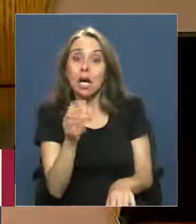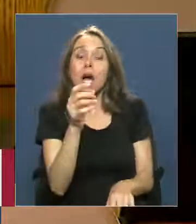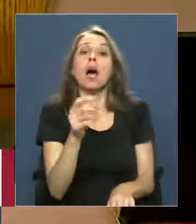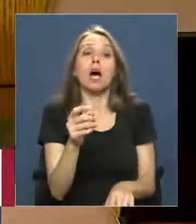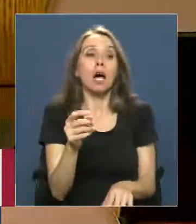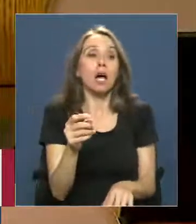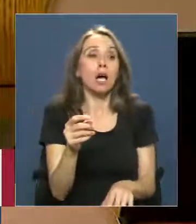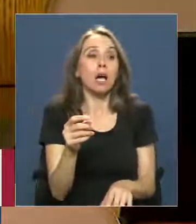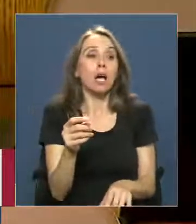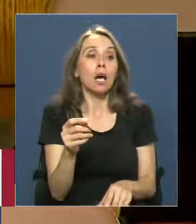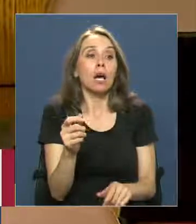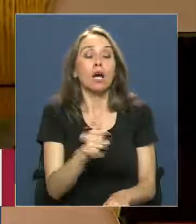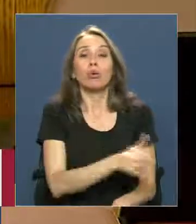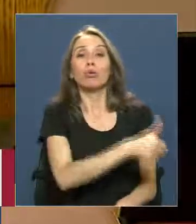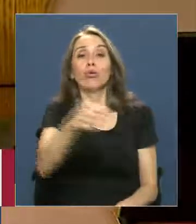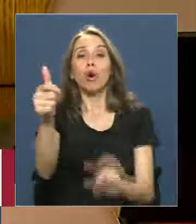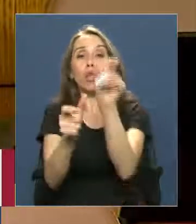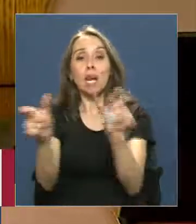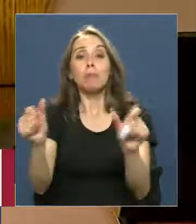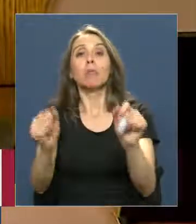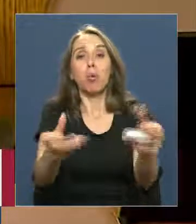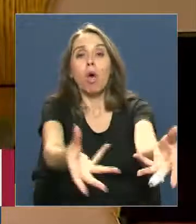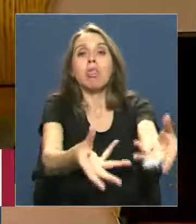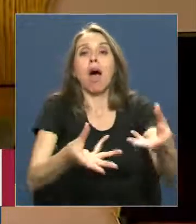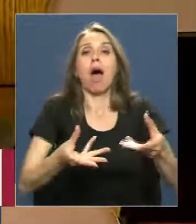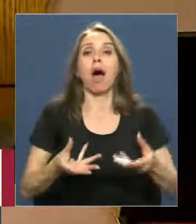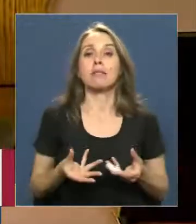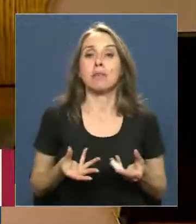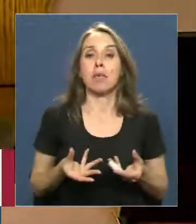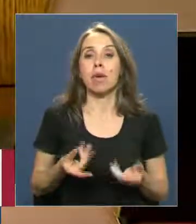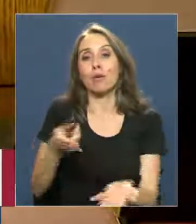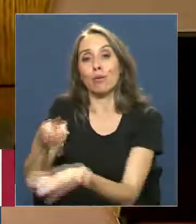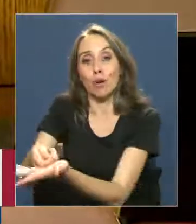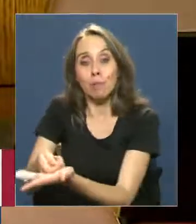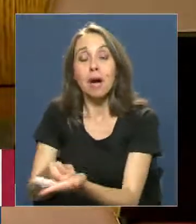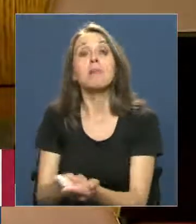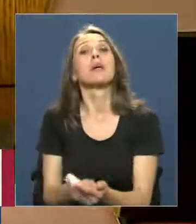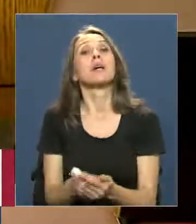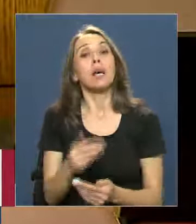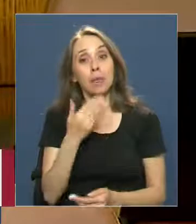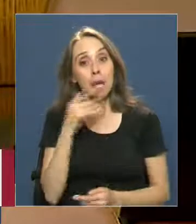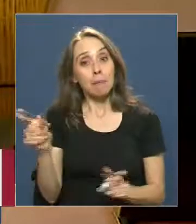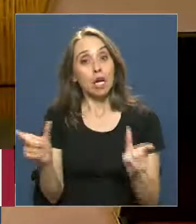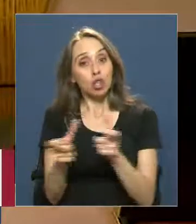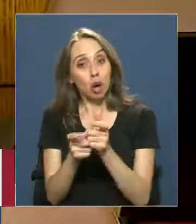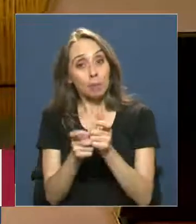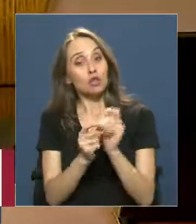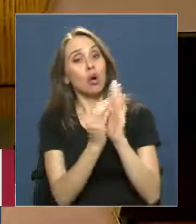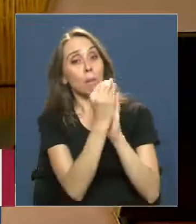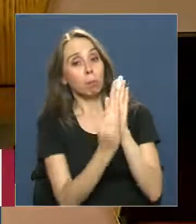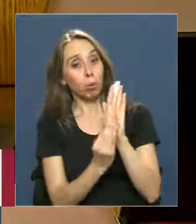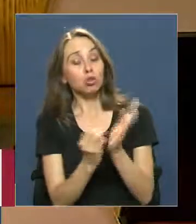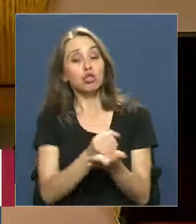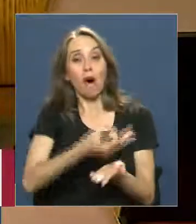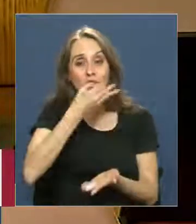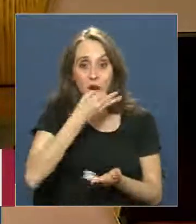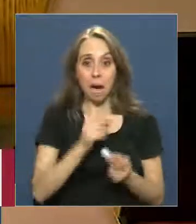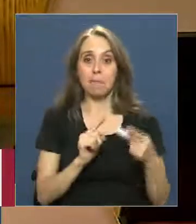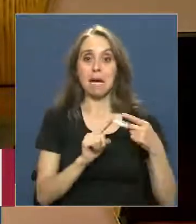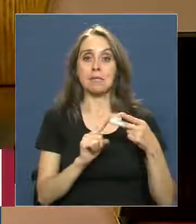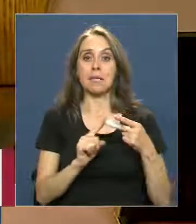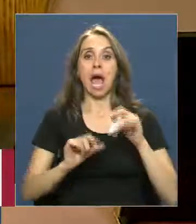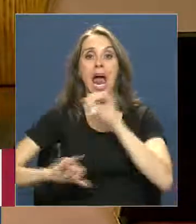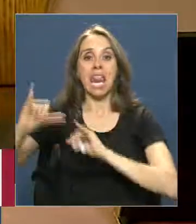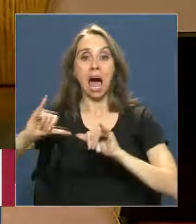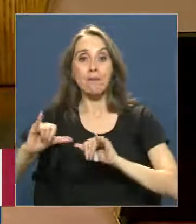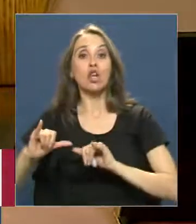igualitariamente en el acceso de las personas. Esto también se extendió en la comisión no solamente a las farmacias, sino que también a los laboratorios, que fue una